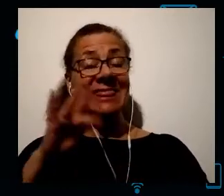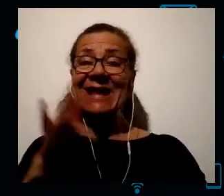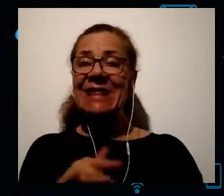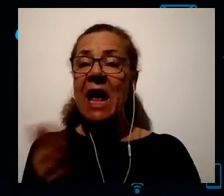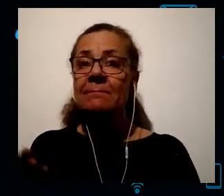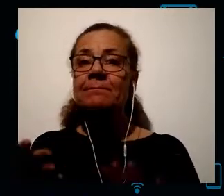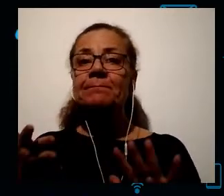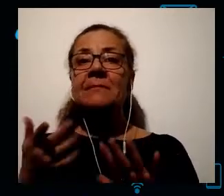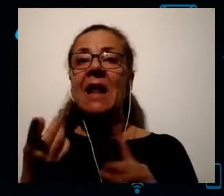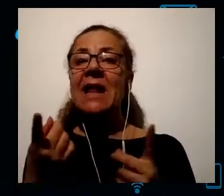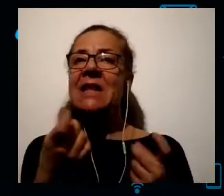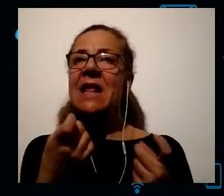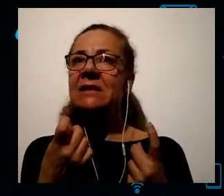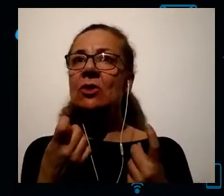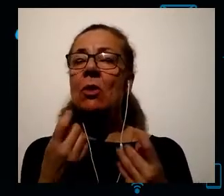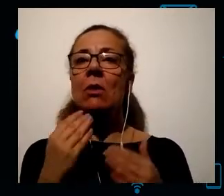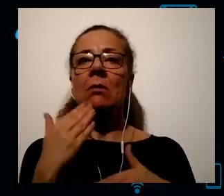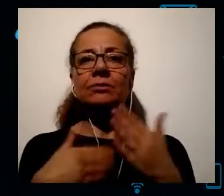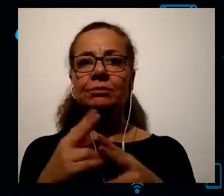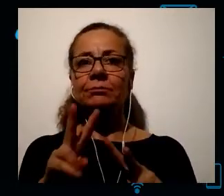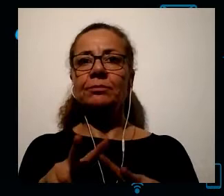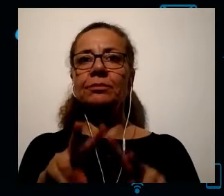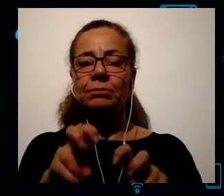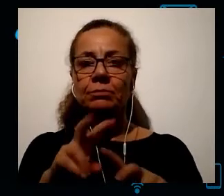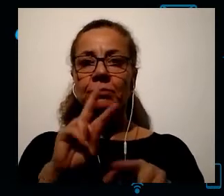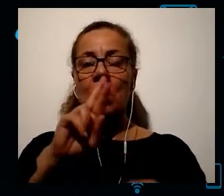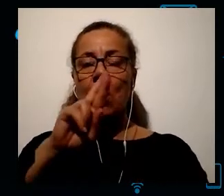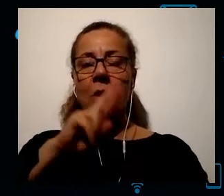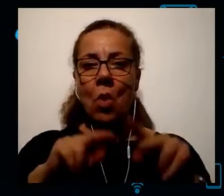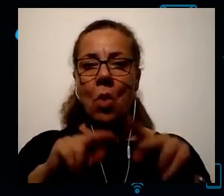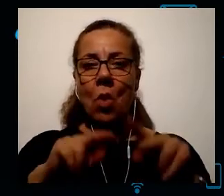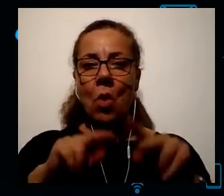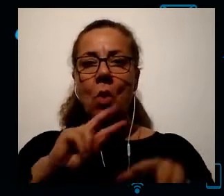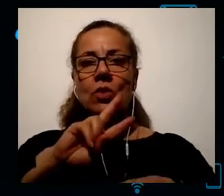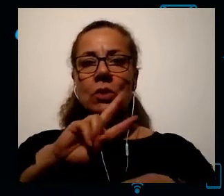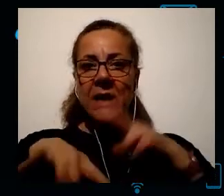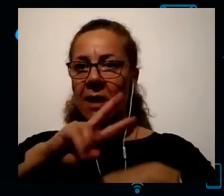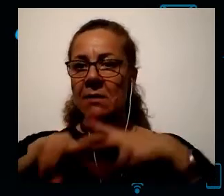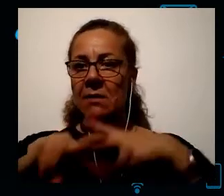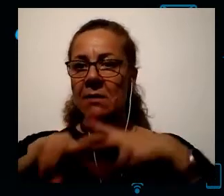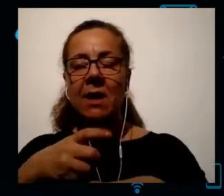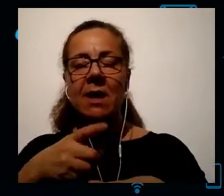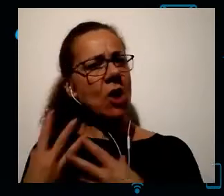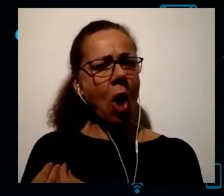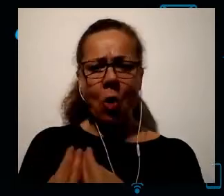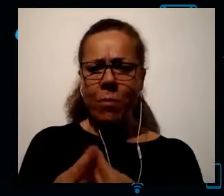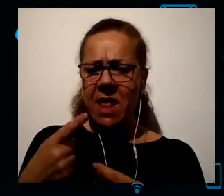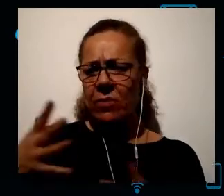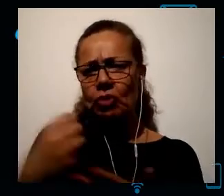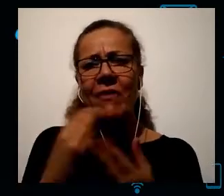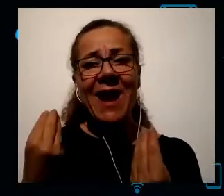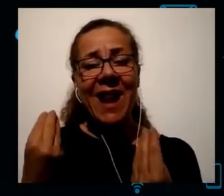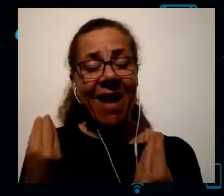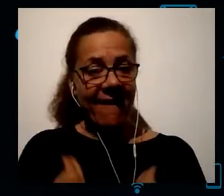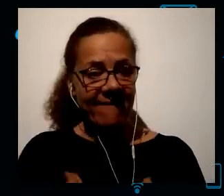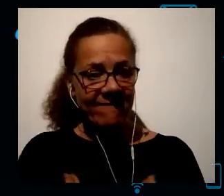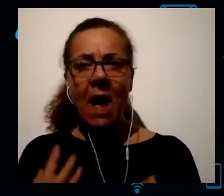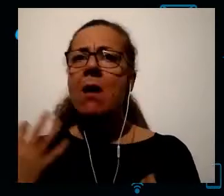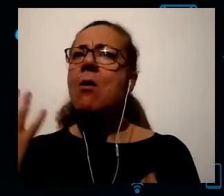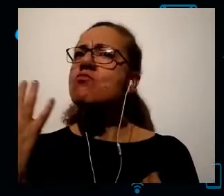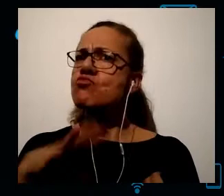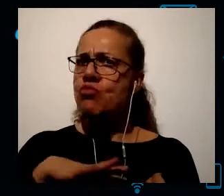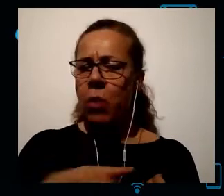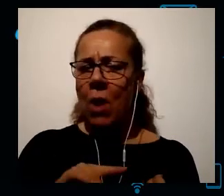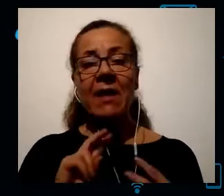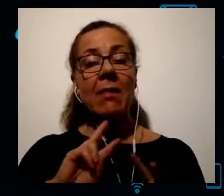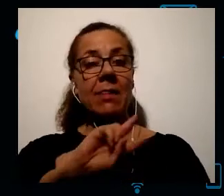necesito continuamente actualizar es una competencia que me va a acompañar a lo largo de la vida que probablemente tenga que ir actualizando en algunas